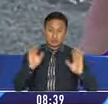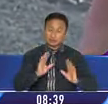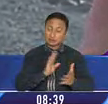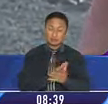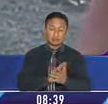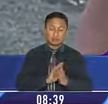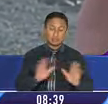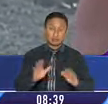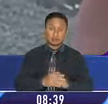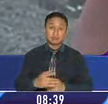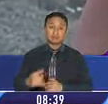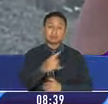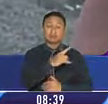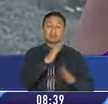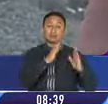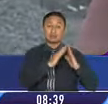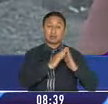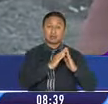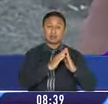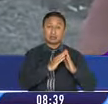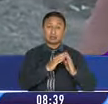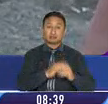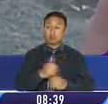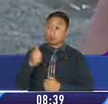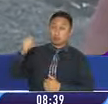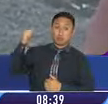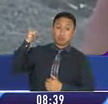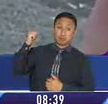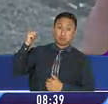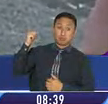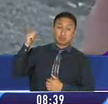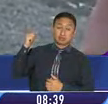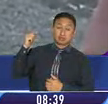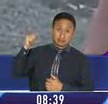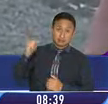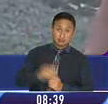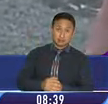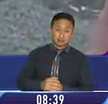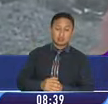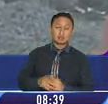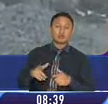de esta casa abandonada que está a nuestras espaldas y sea sepultado en un